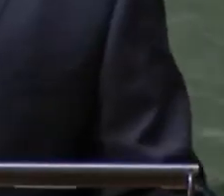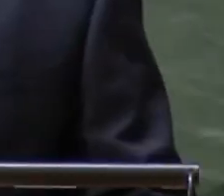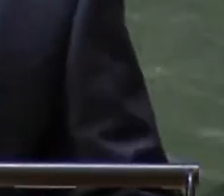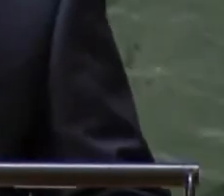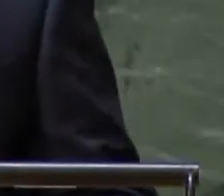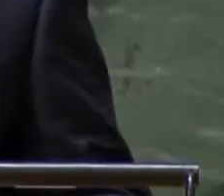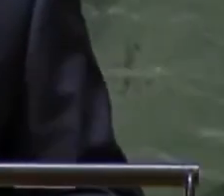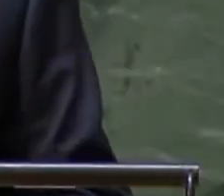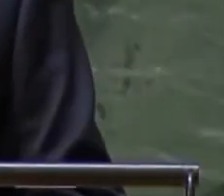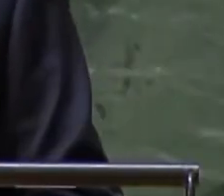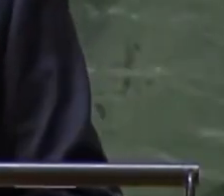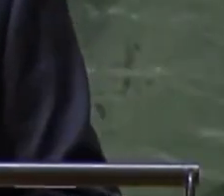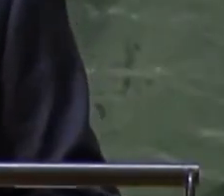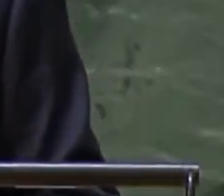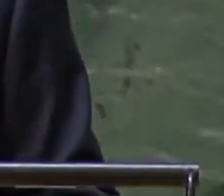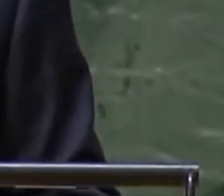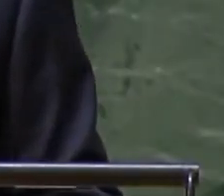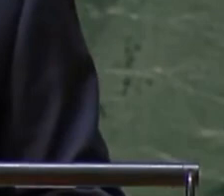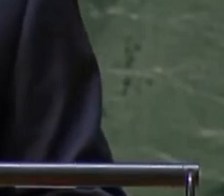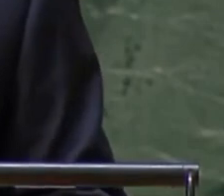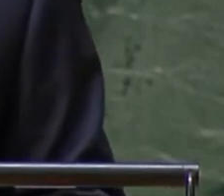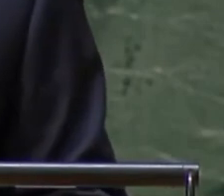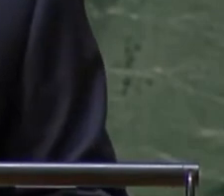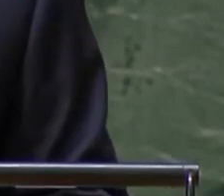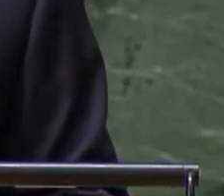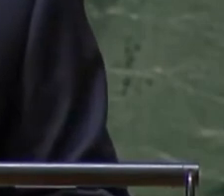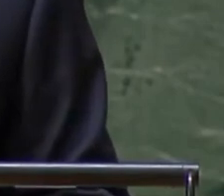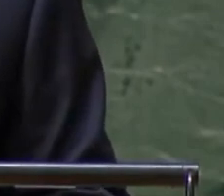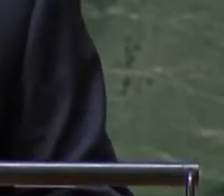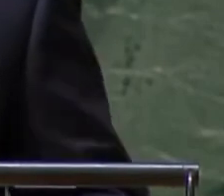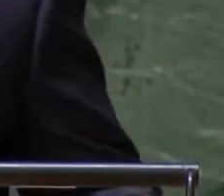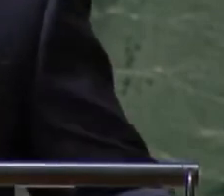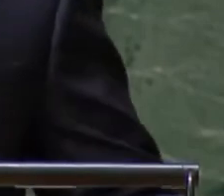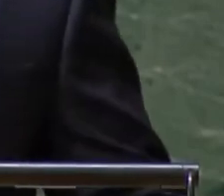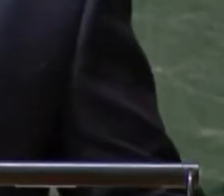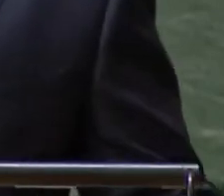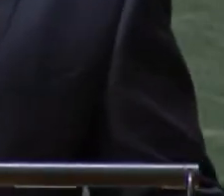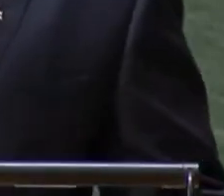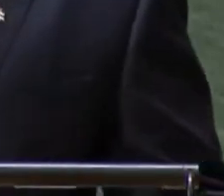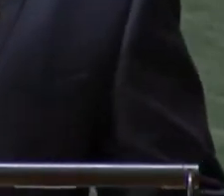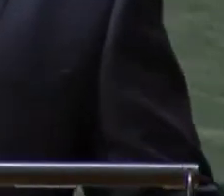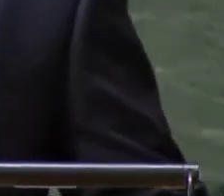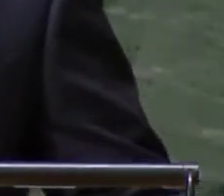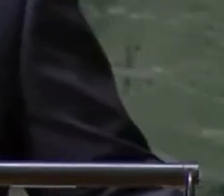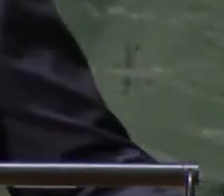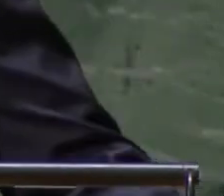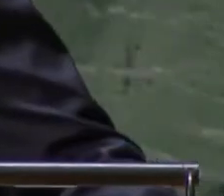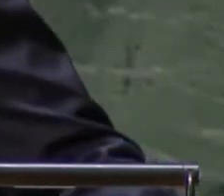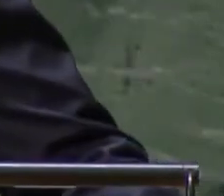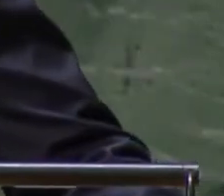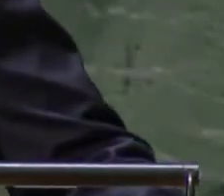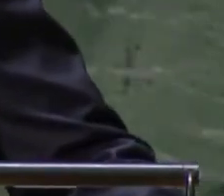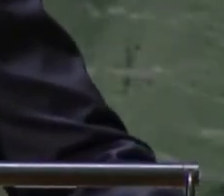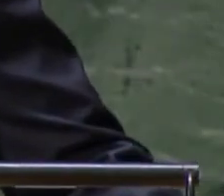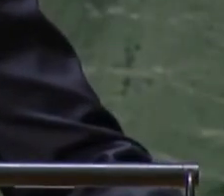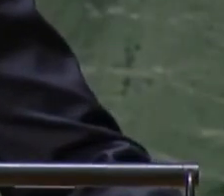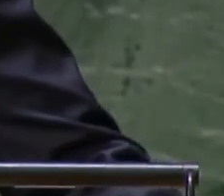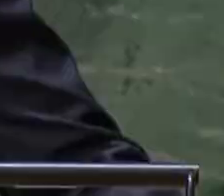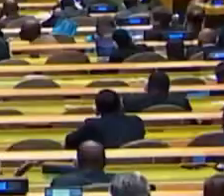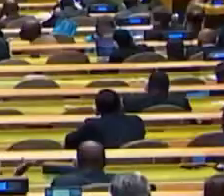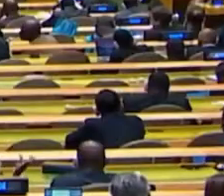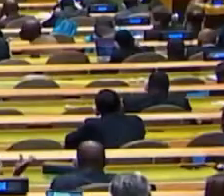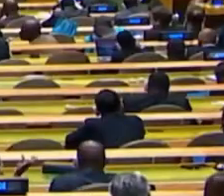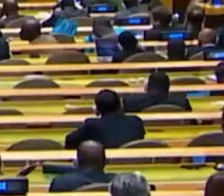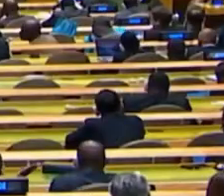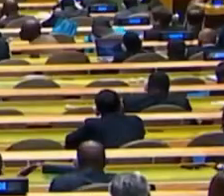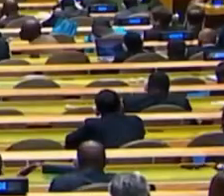celebrada exitosamente en la Habana y en representación de los 134 países que integran la agrupación y del 80% de la población mundial